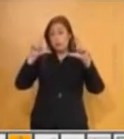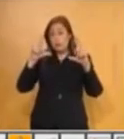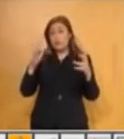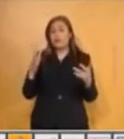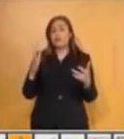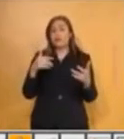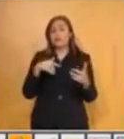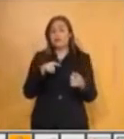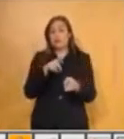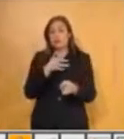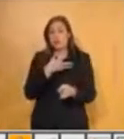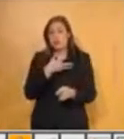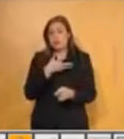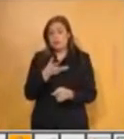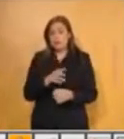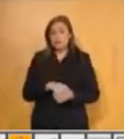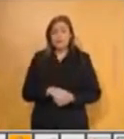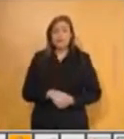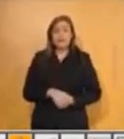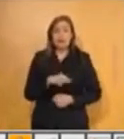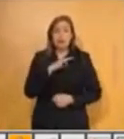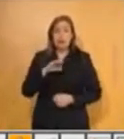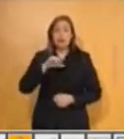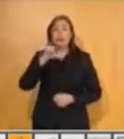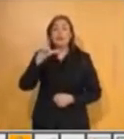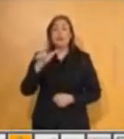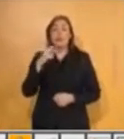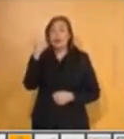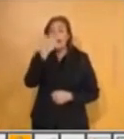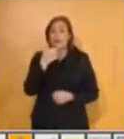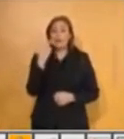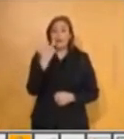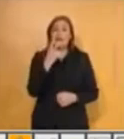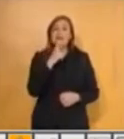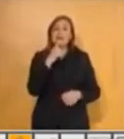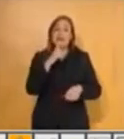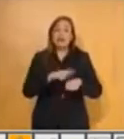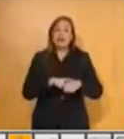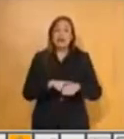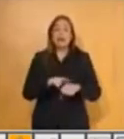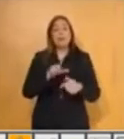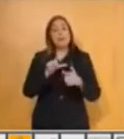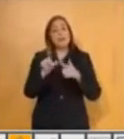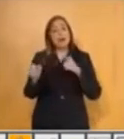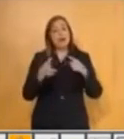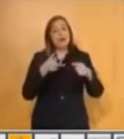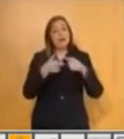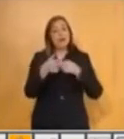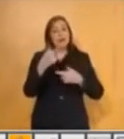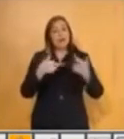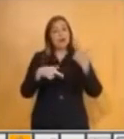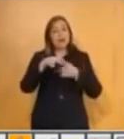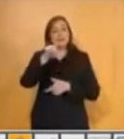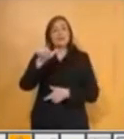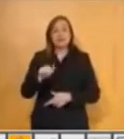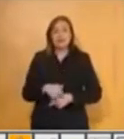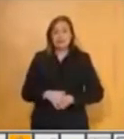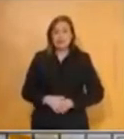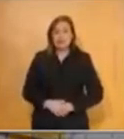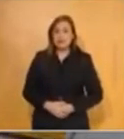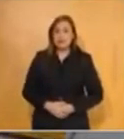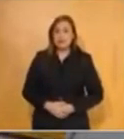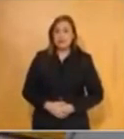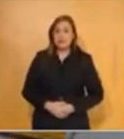tomar una captura de pantalla para que en la casa revises ese vocabulario. Ok, we'll make a pause and we'll come back later.